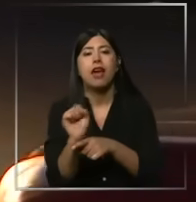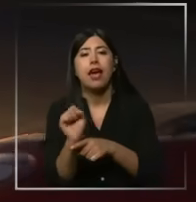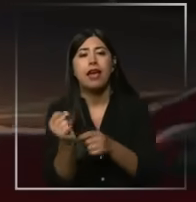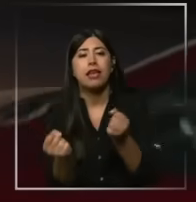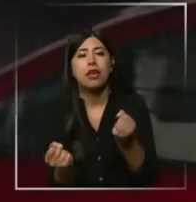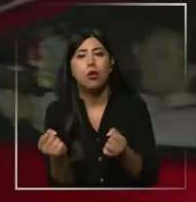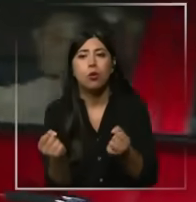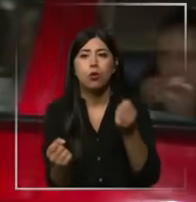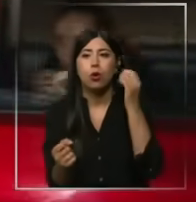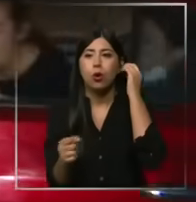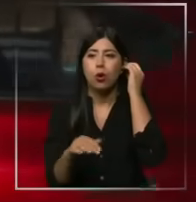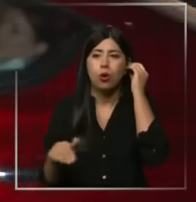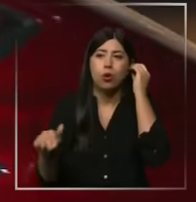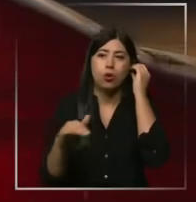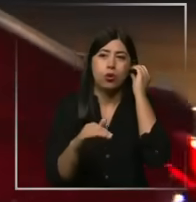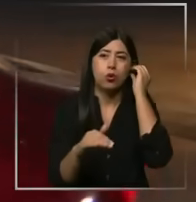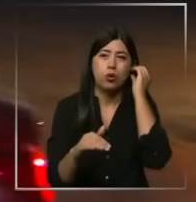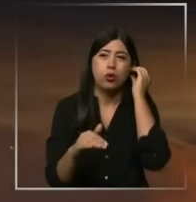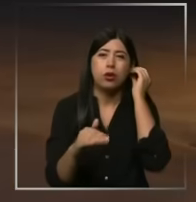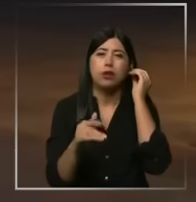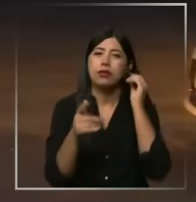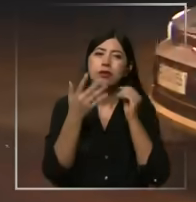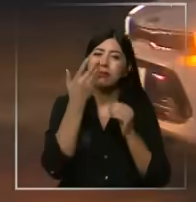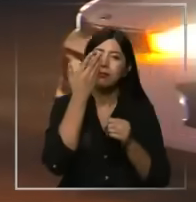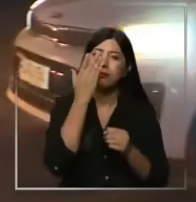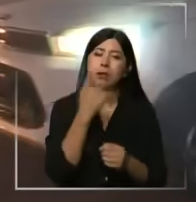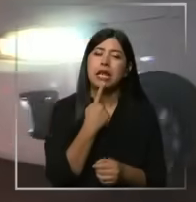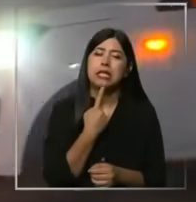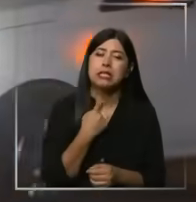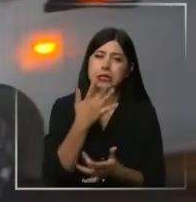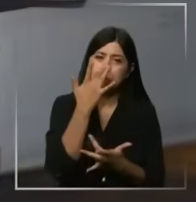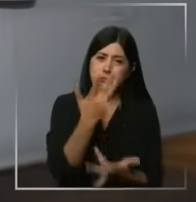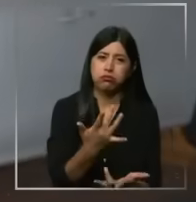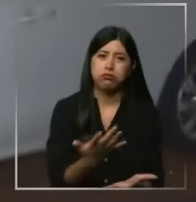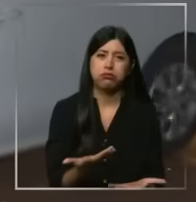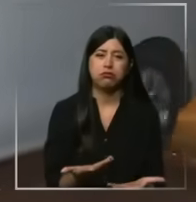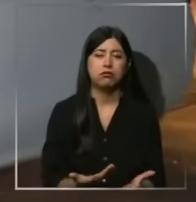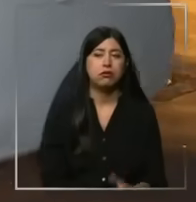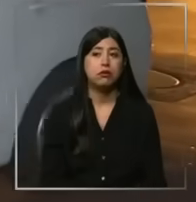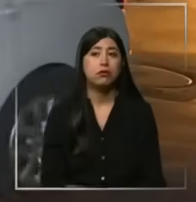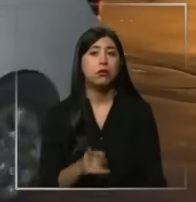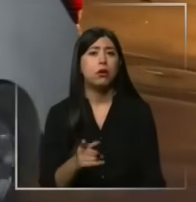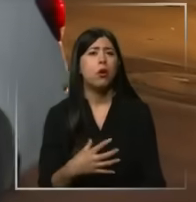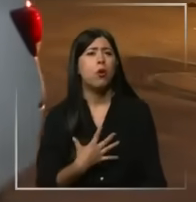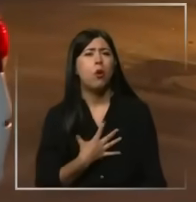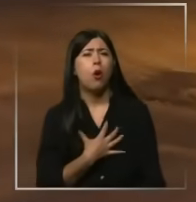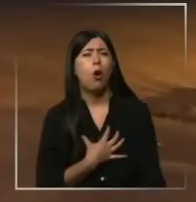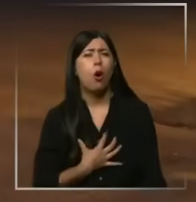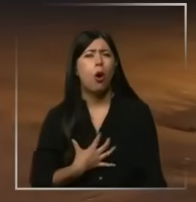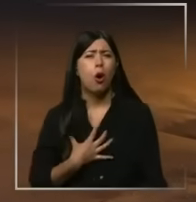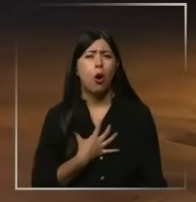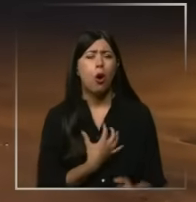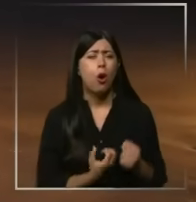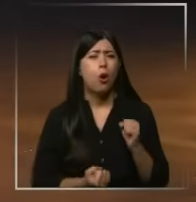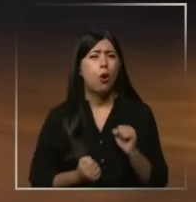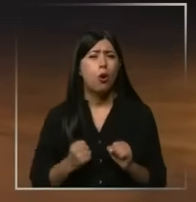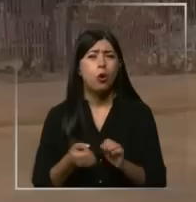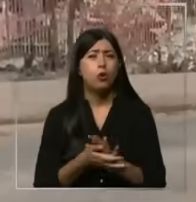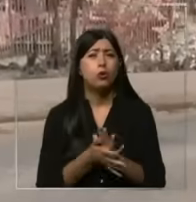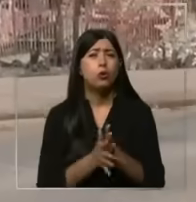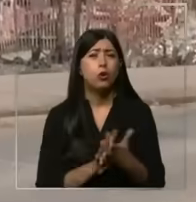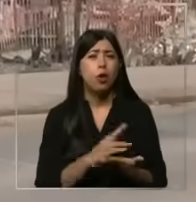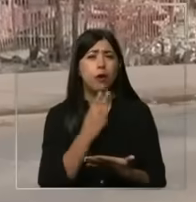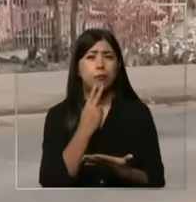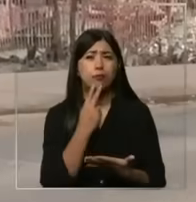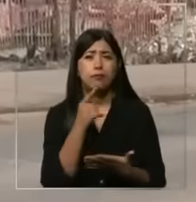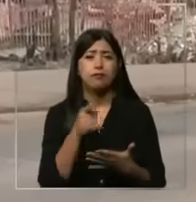vehículos a este lugar con malas intenciones. Claro, escucho. Claro, qué angustiante, porque ya todo lo que les ha tocado vivir, lo que